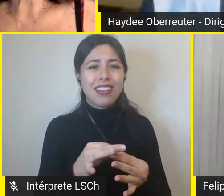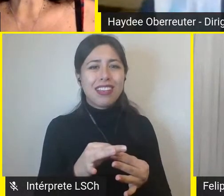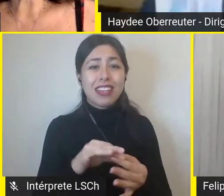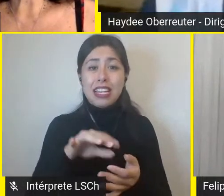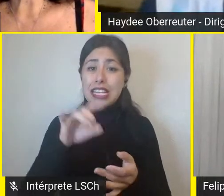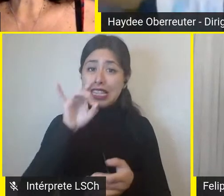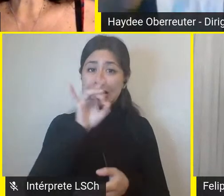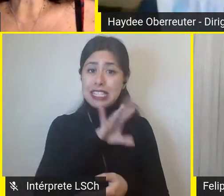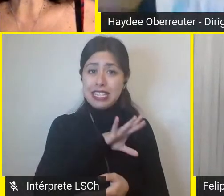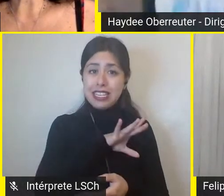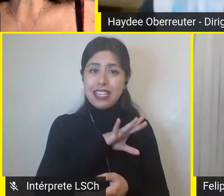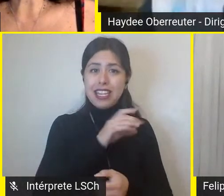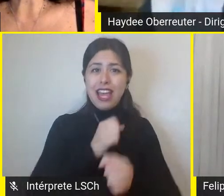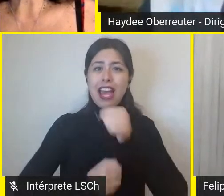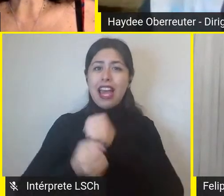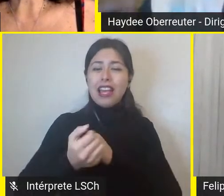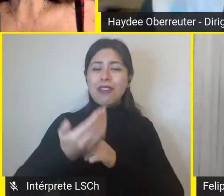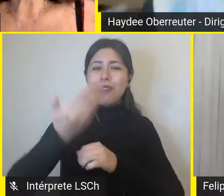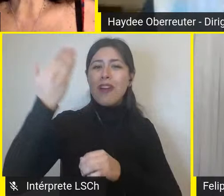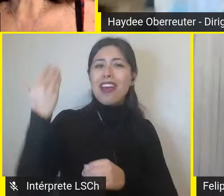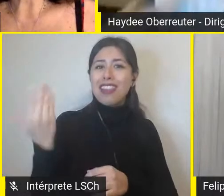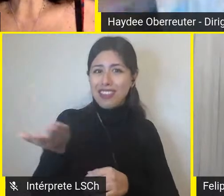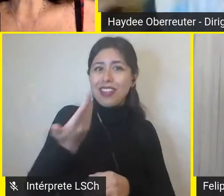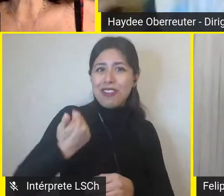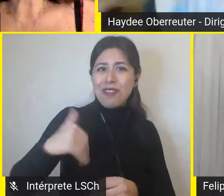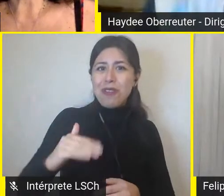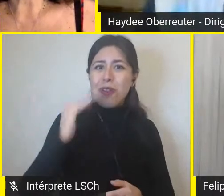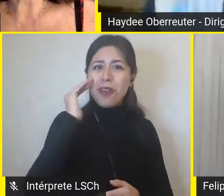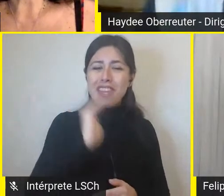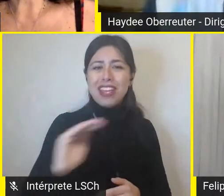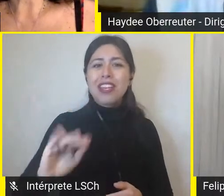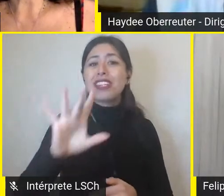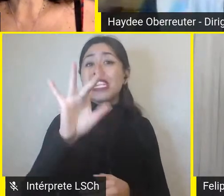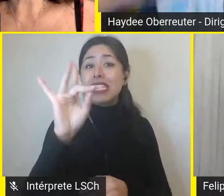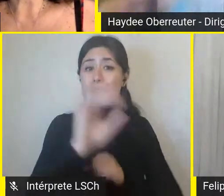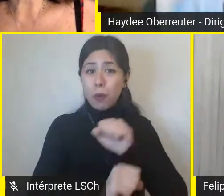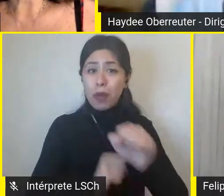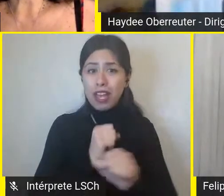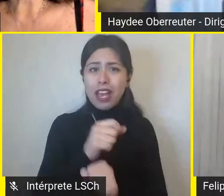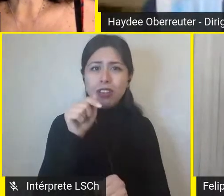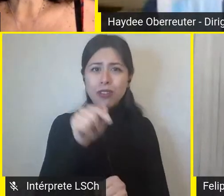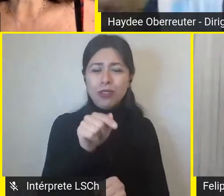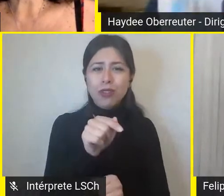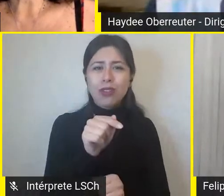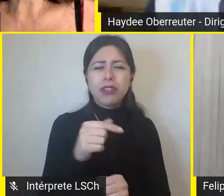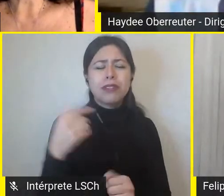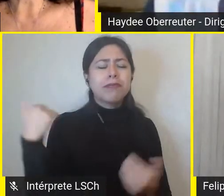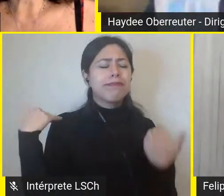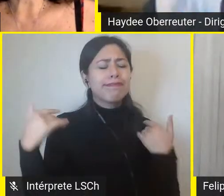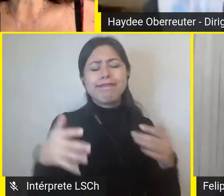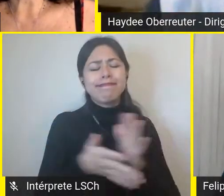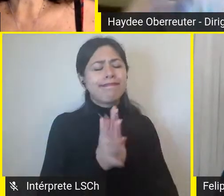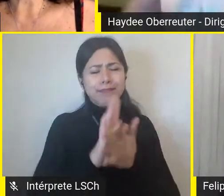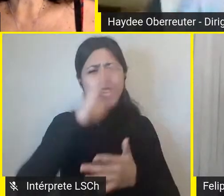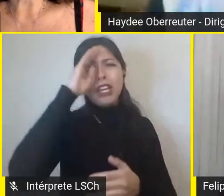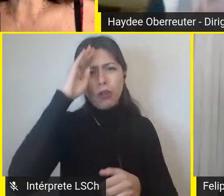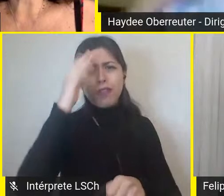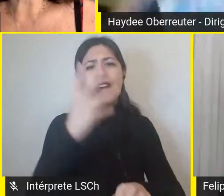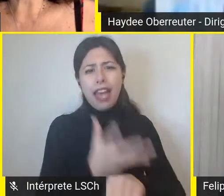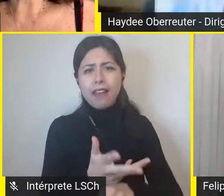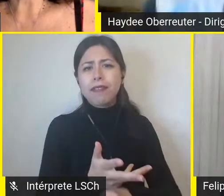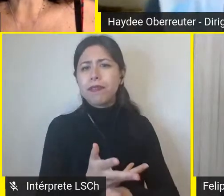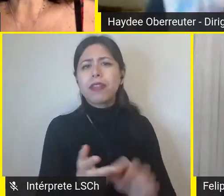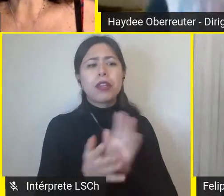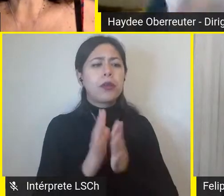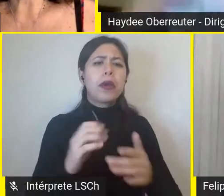de los años antes, cuando nosotros fuimos niños, en los años 50, a pesar de todas las desconfianzas que podían existir, de todas